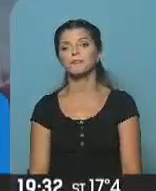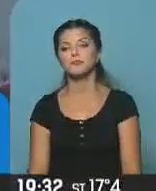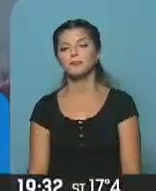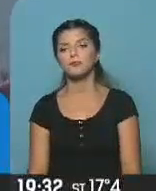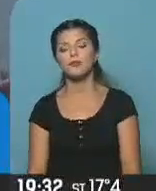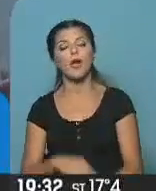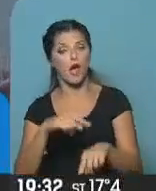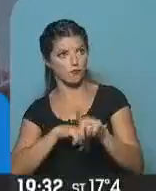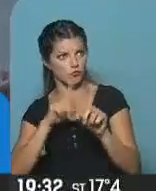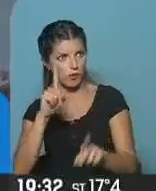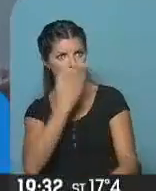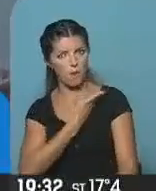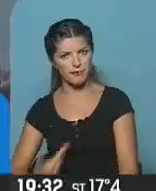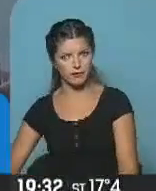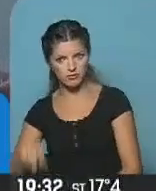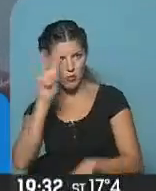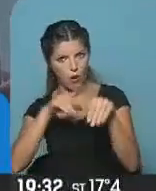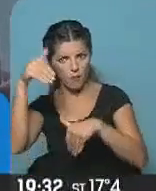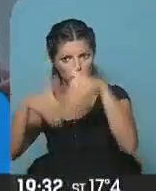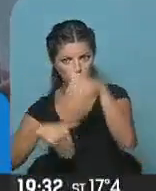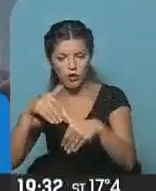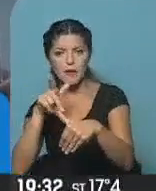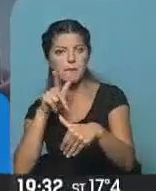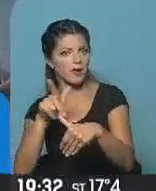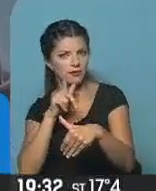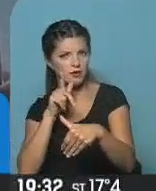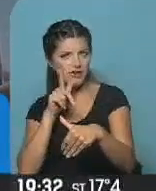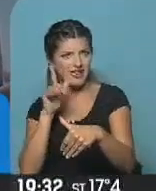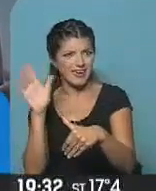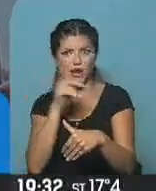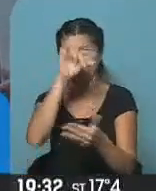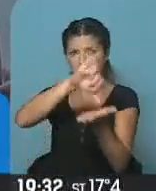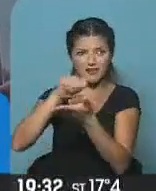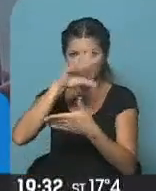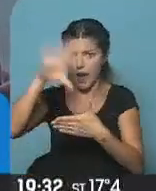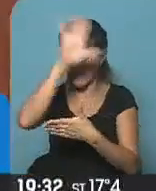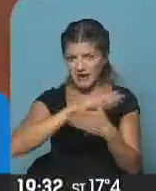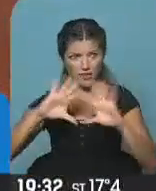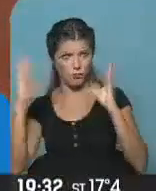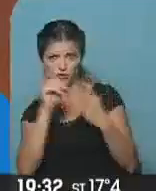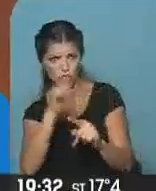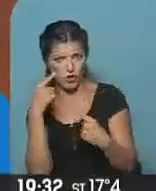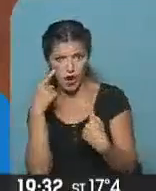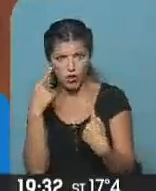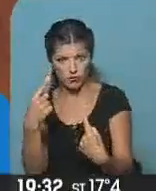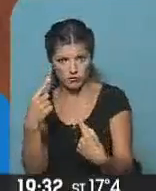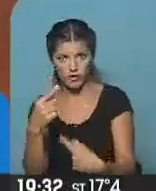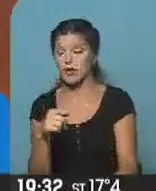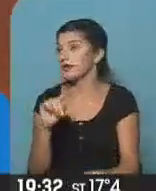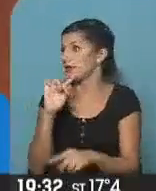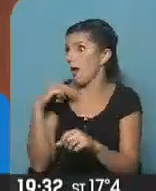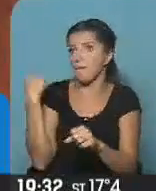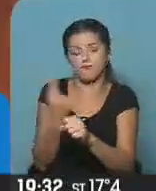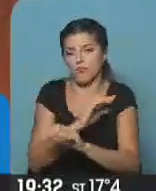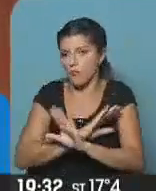intentando hacer elecciones que no van a ser reconocidas aparentemente prácticamente por ningún país de américa ni del mundo ni deberían serlo porque no hay ninguna